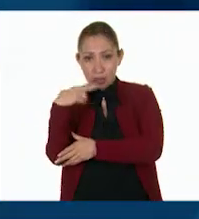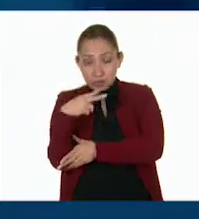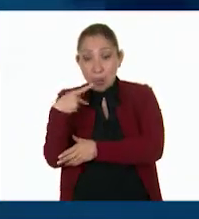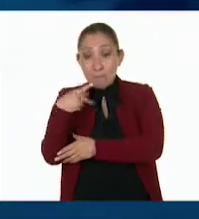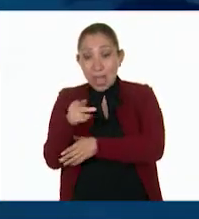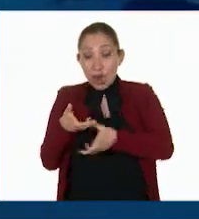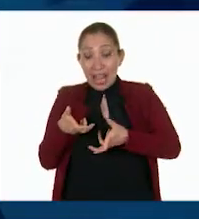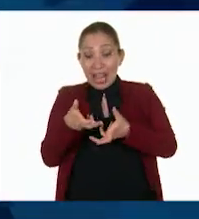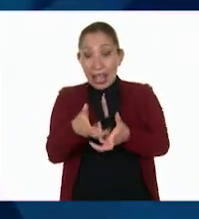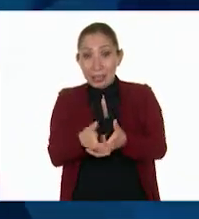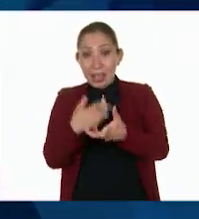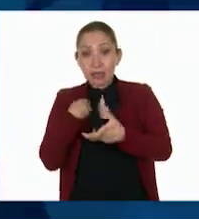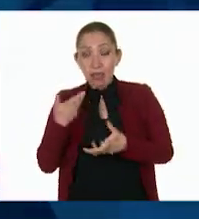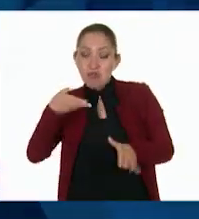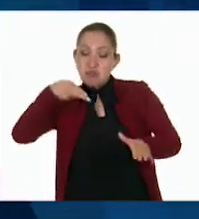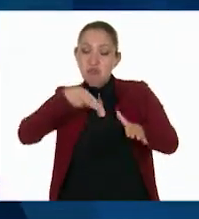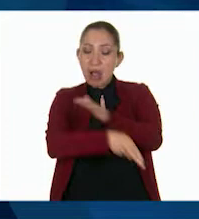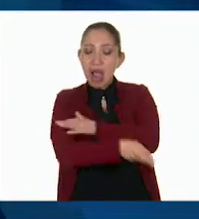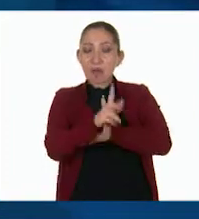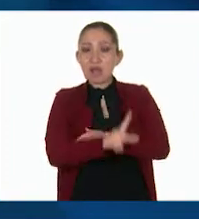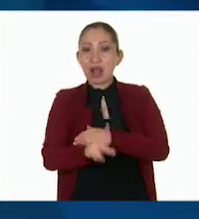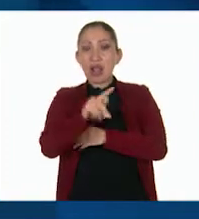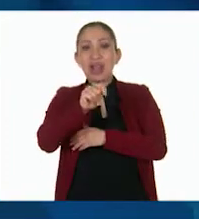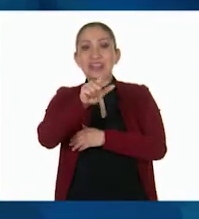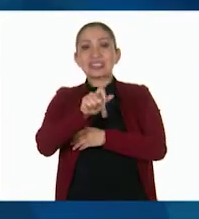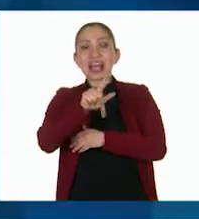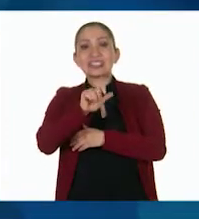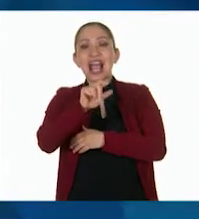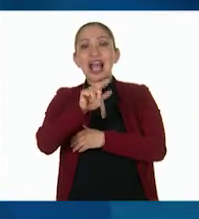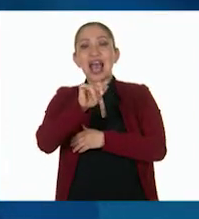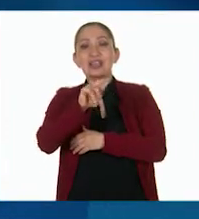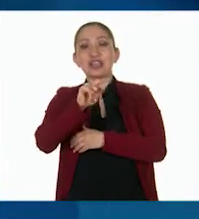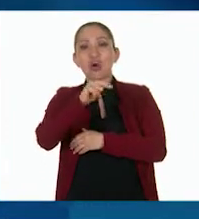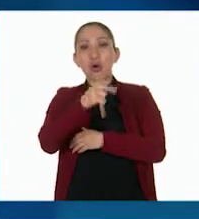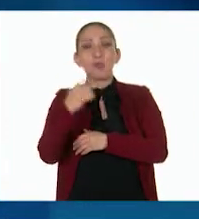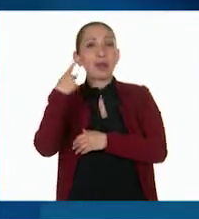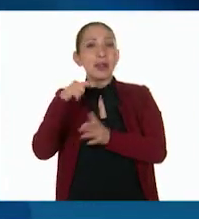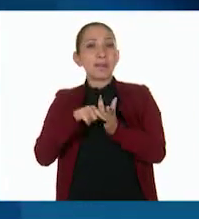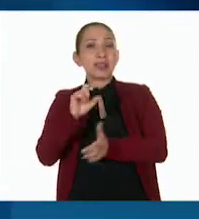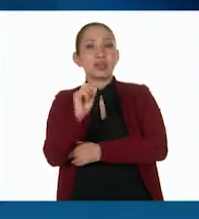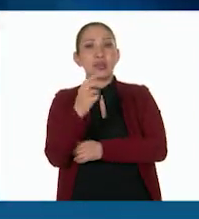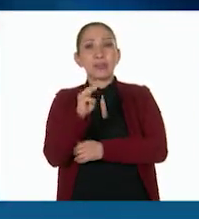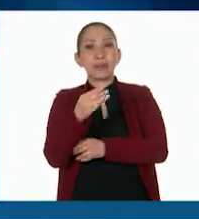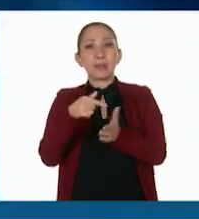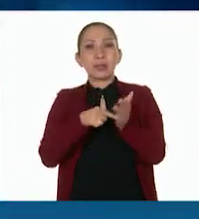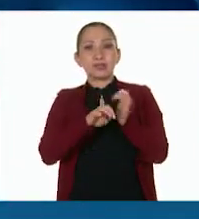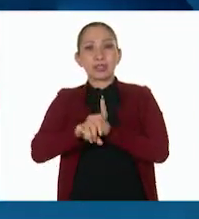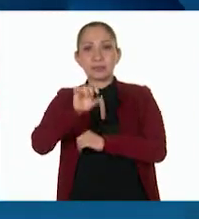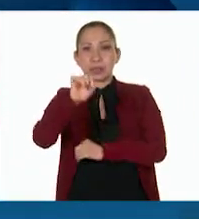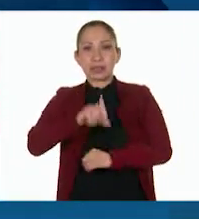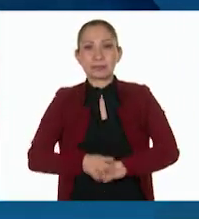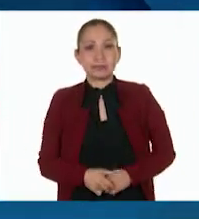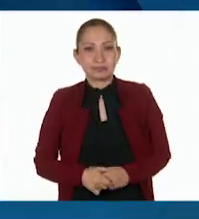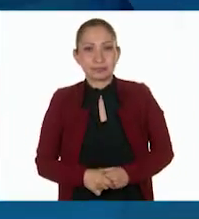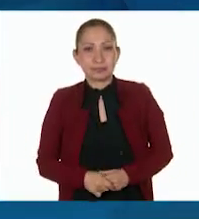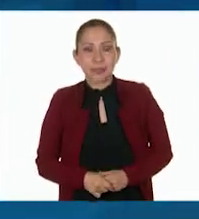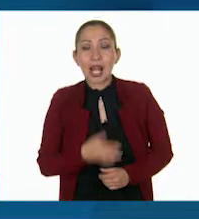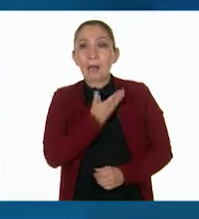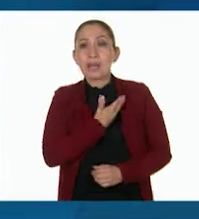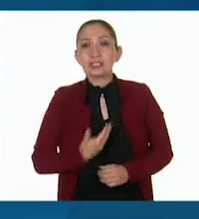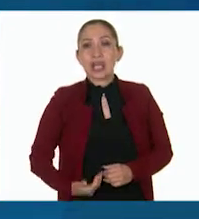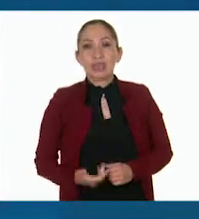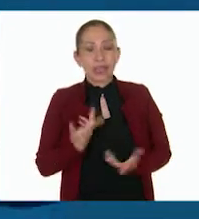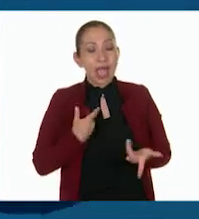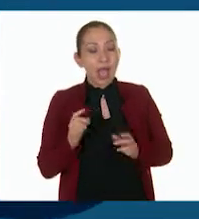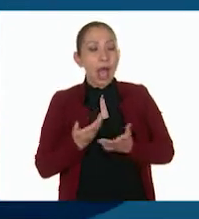pero en el camino fue muerto en el poblado de Tlaxcalantongo, Puebla, el 21 de mayo de 1920. La presidencia